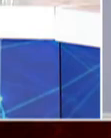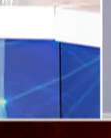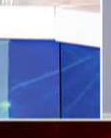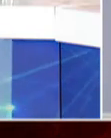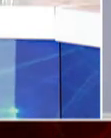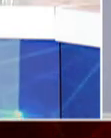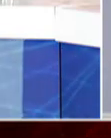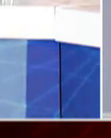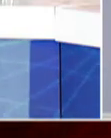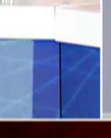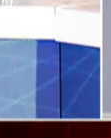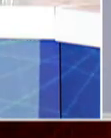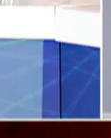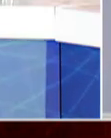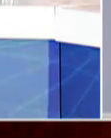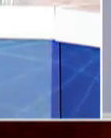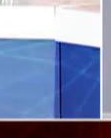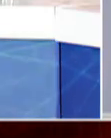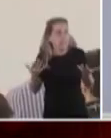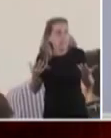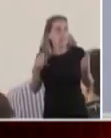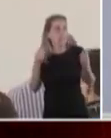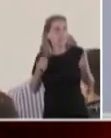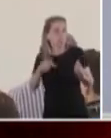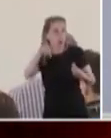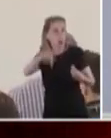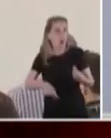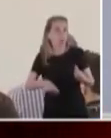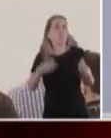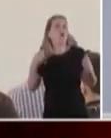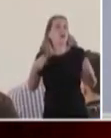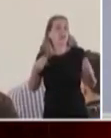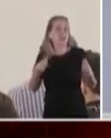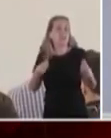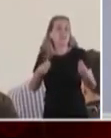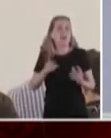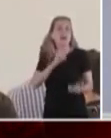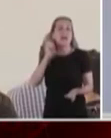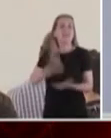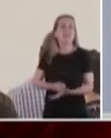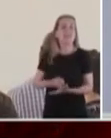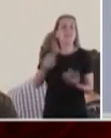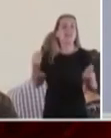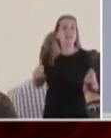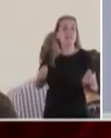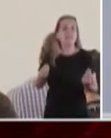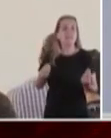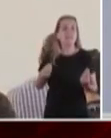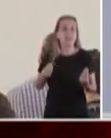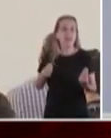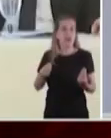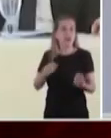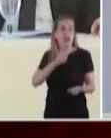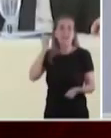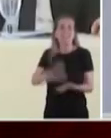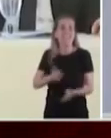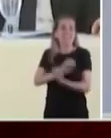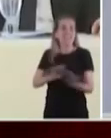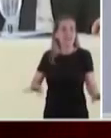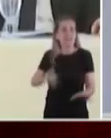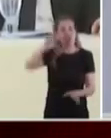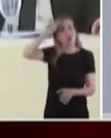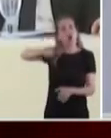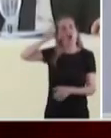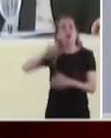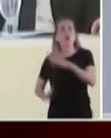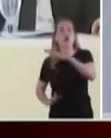te puede acordar o desacordar con el presidente de la corte él es un constitucionalista es un